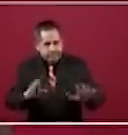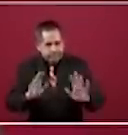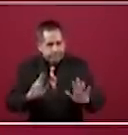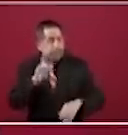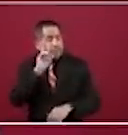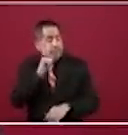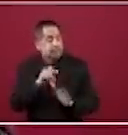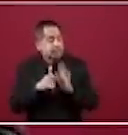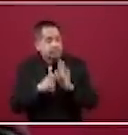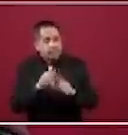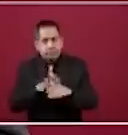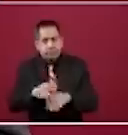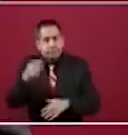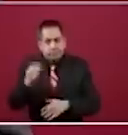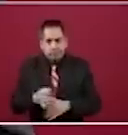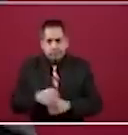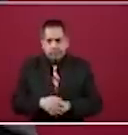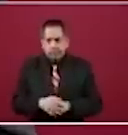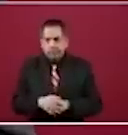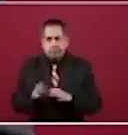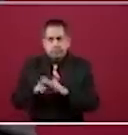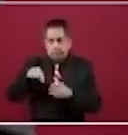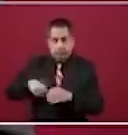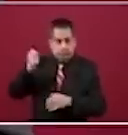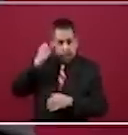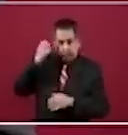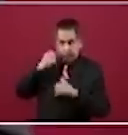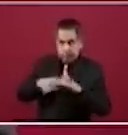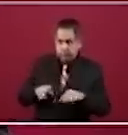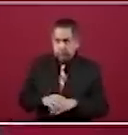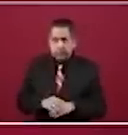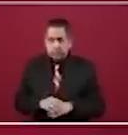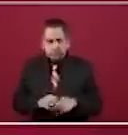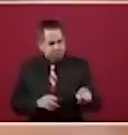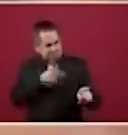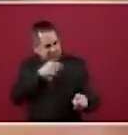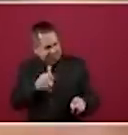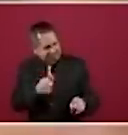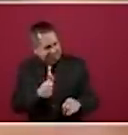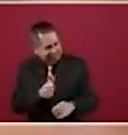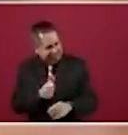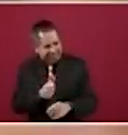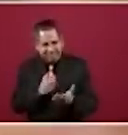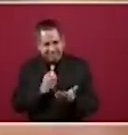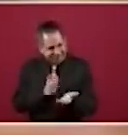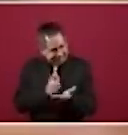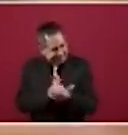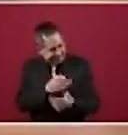de manera precisa. ¿Lo presentará Fíjese aquí en conferencia? Qué buena periodista es usted, porque yo